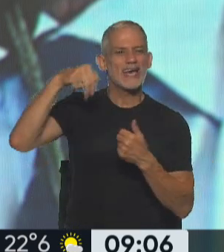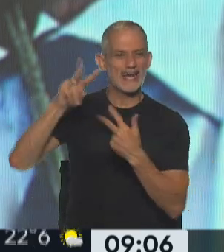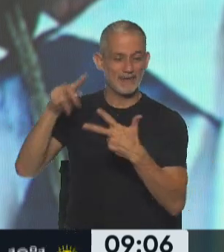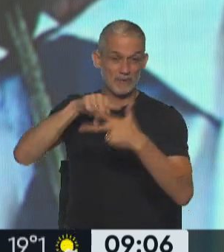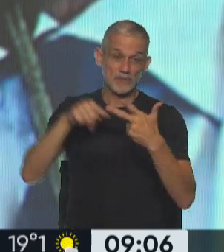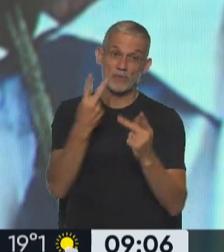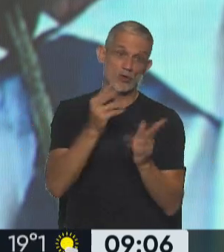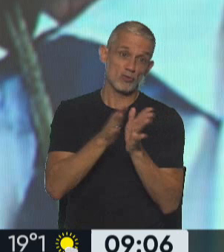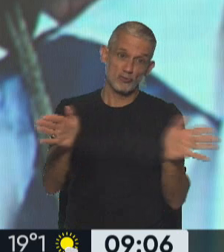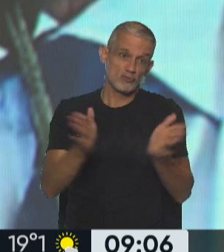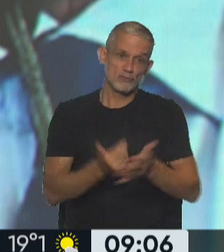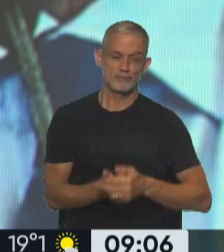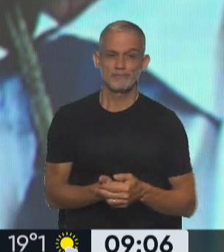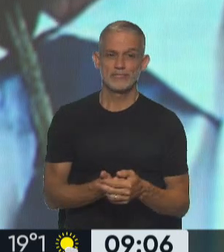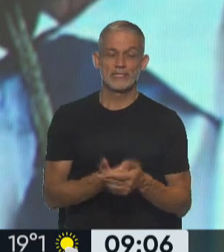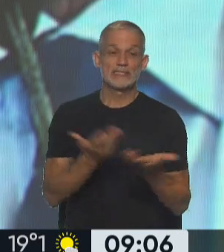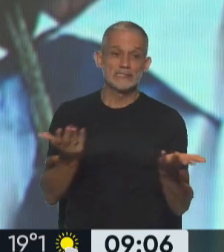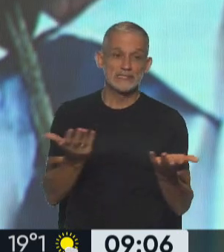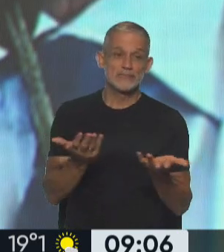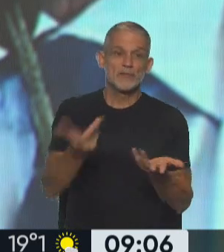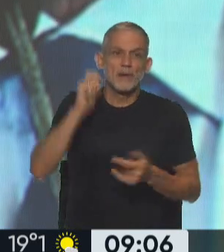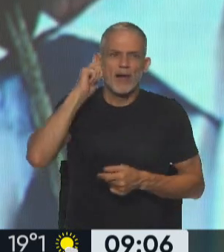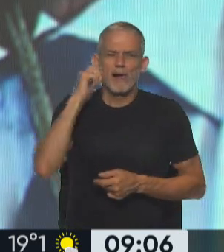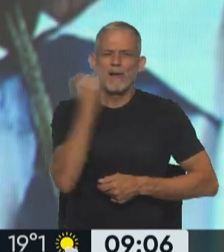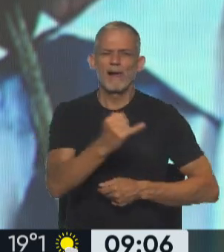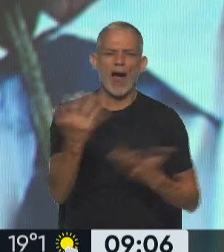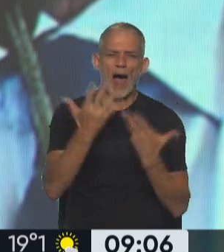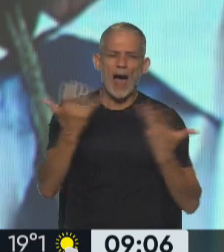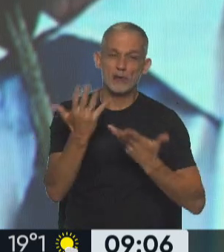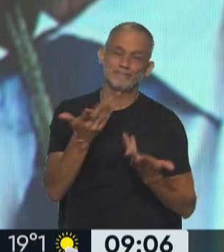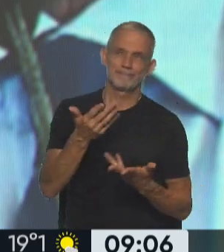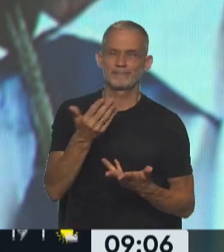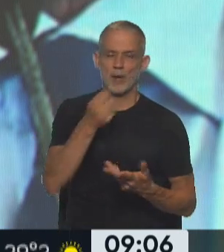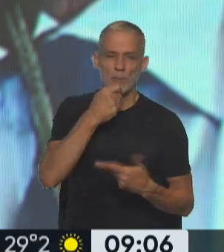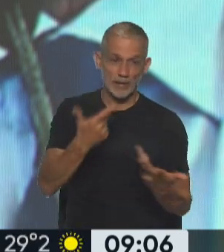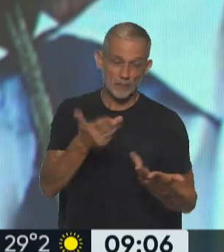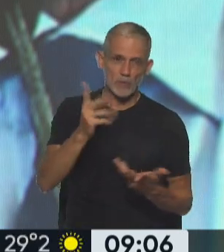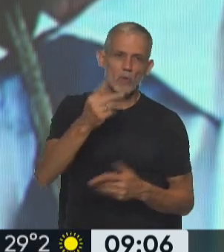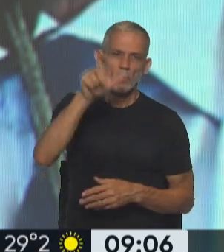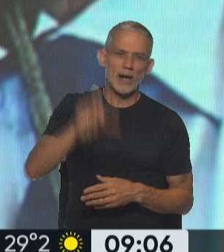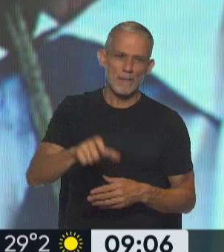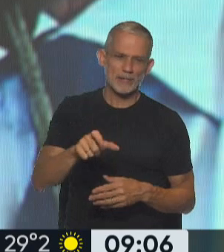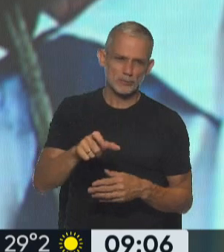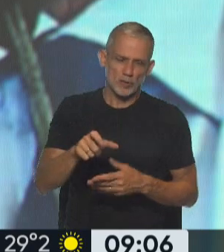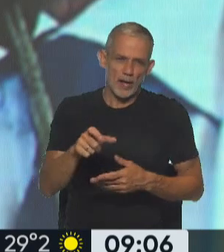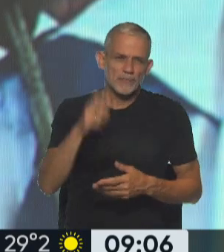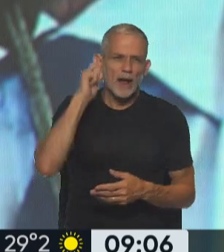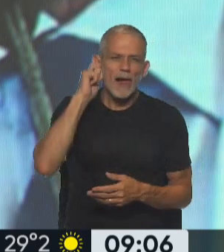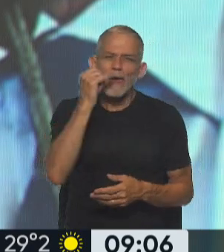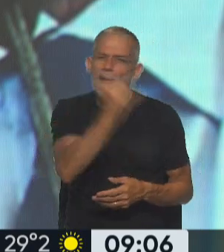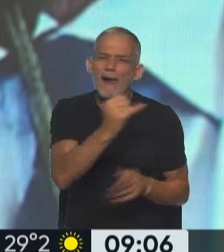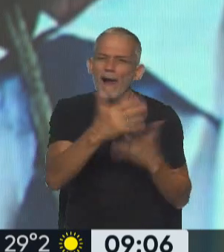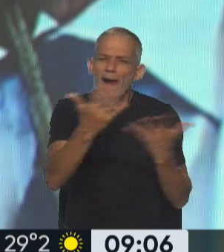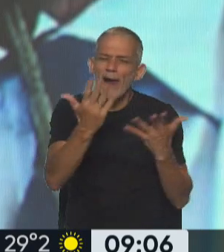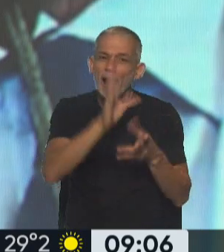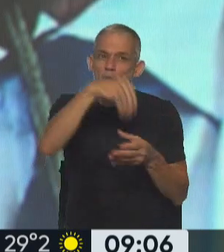Ambas opciones. Lo que pasa es que si efectivamente, ponele que efectivamente haya un dato se haya filtrado